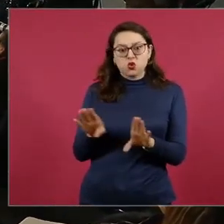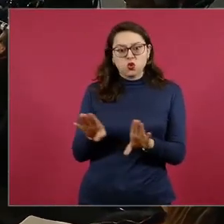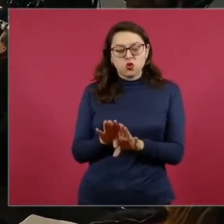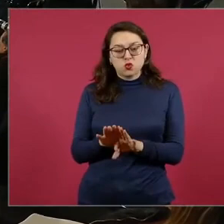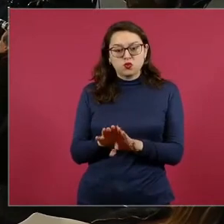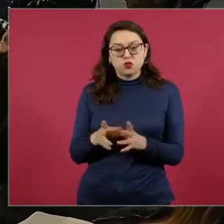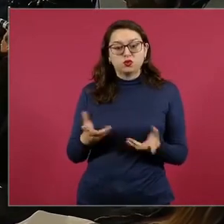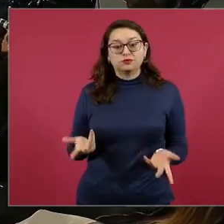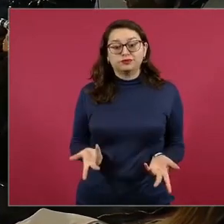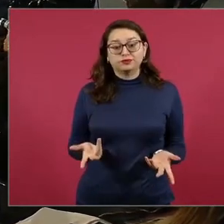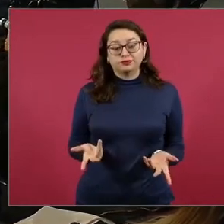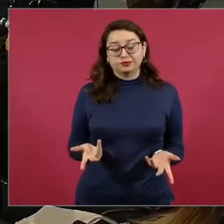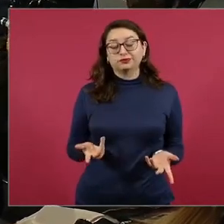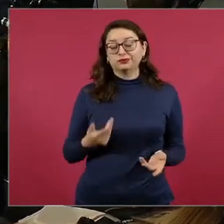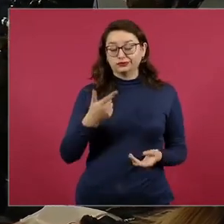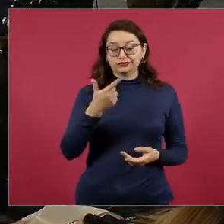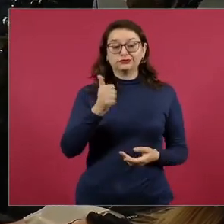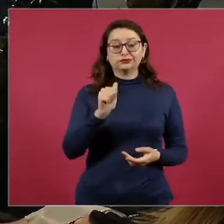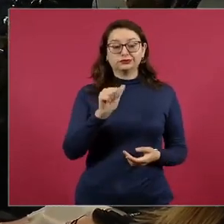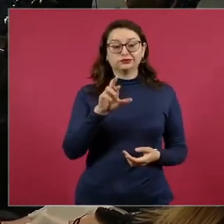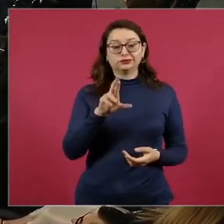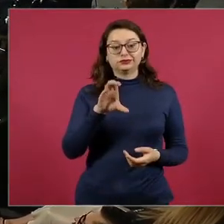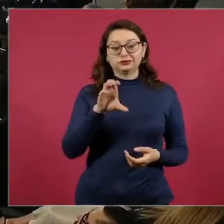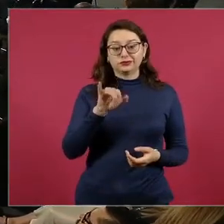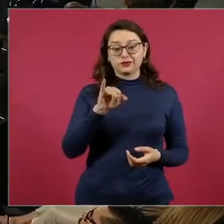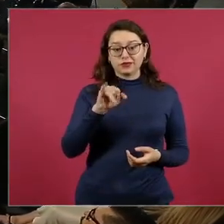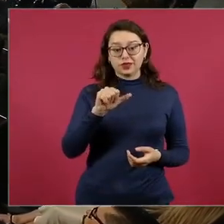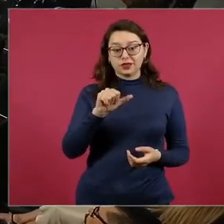que está detenido en Nueva York.